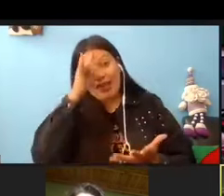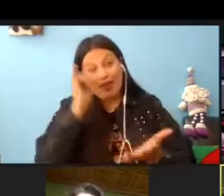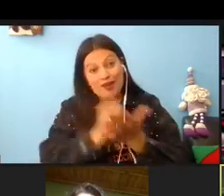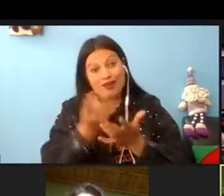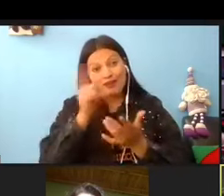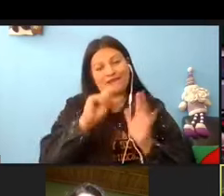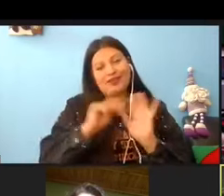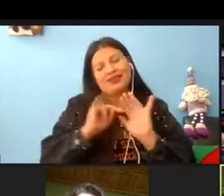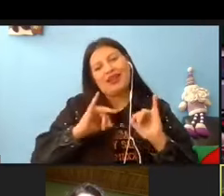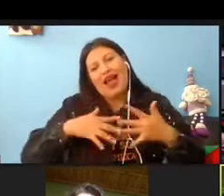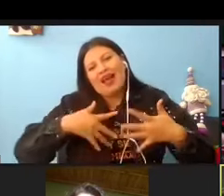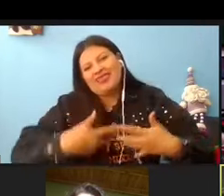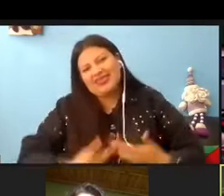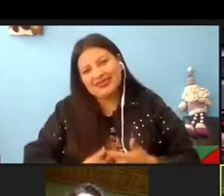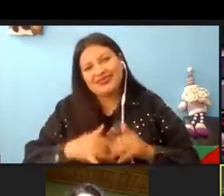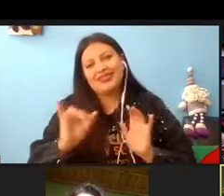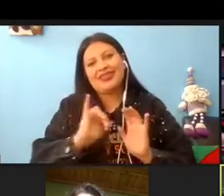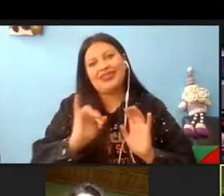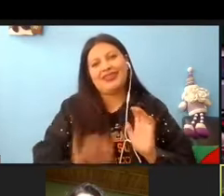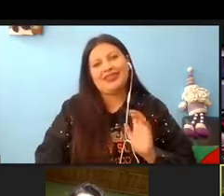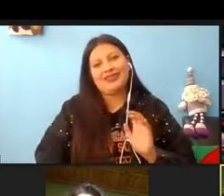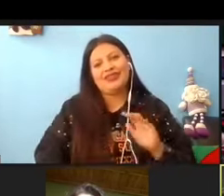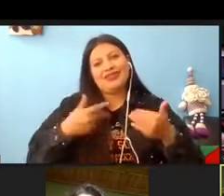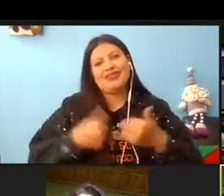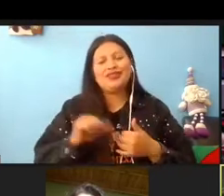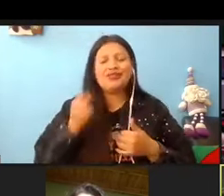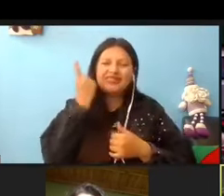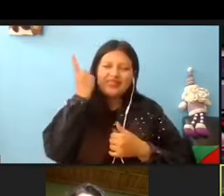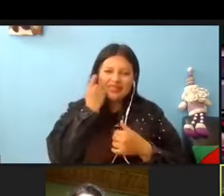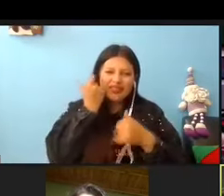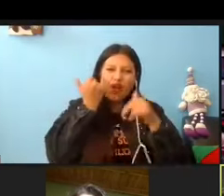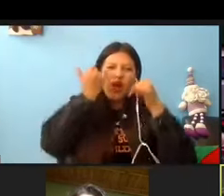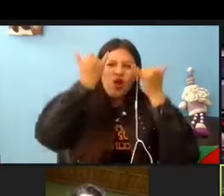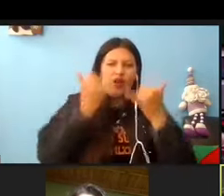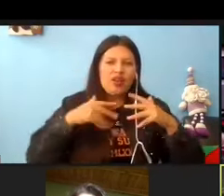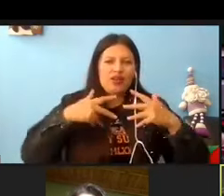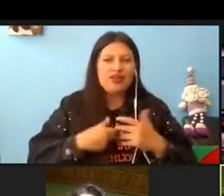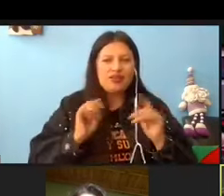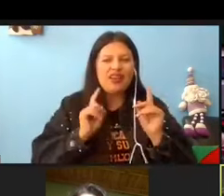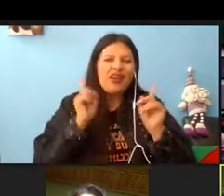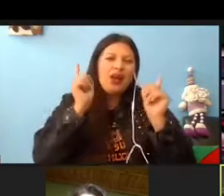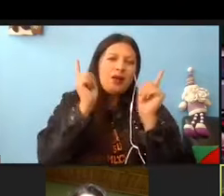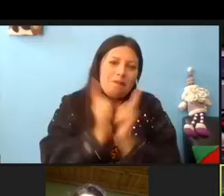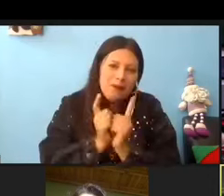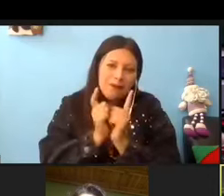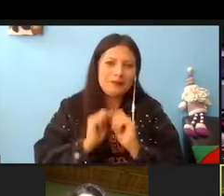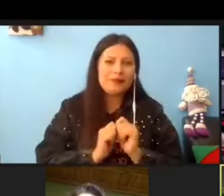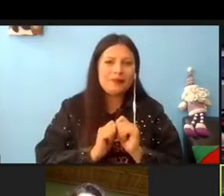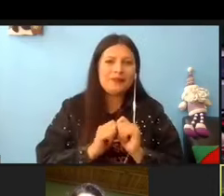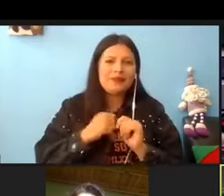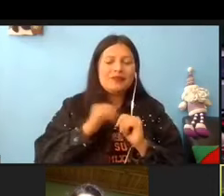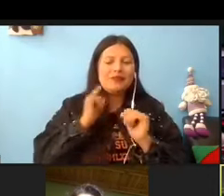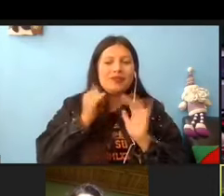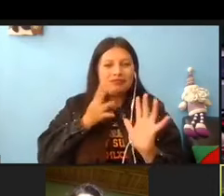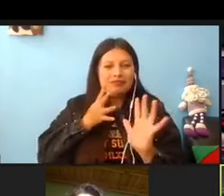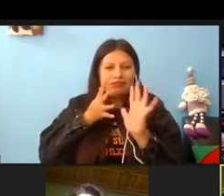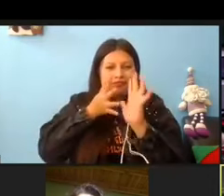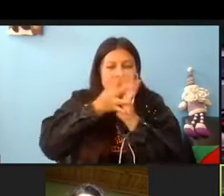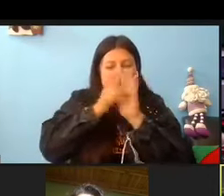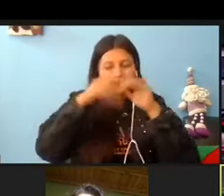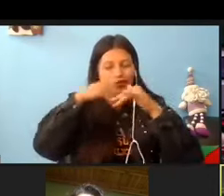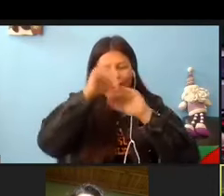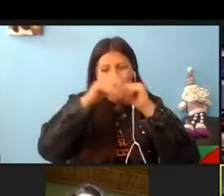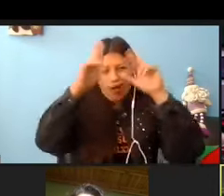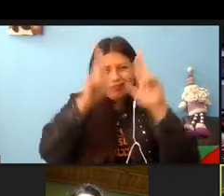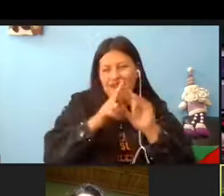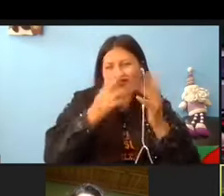por agotamiento de estos 2 días dejaría ahí, y creo que la relatoría va a ser muy importante